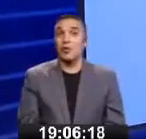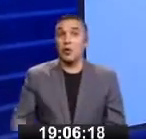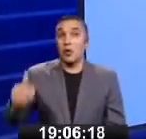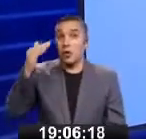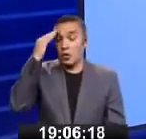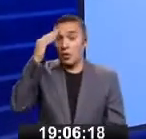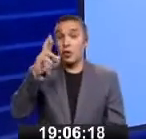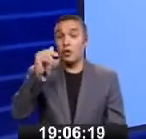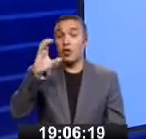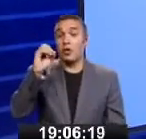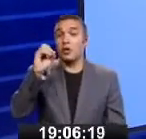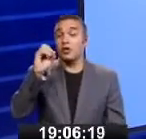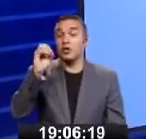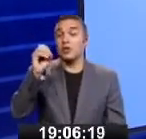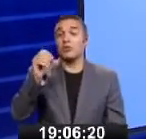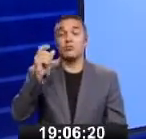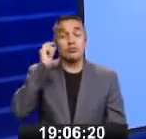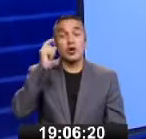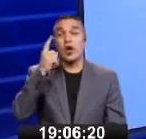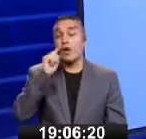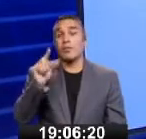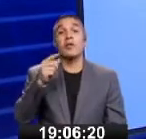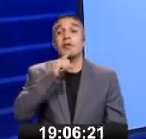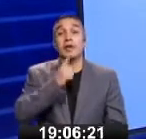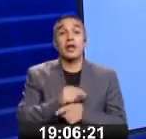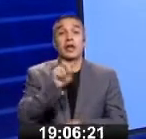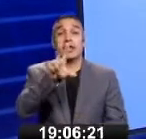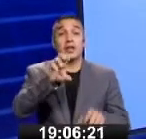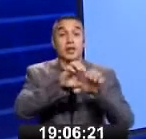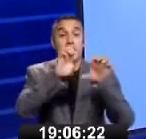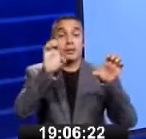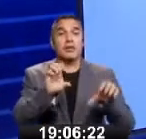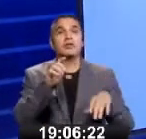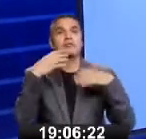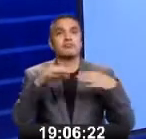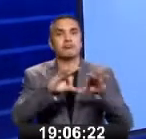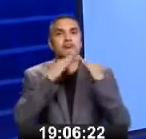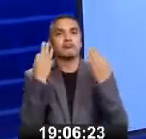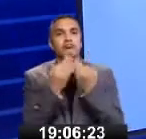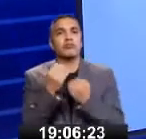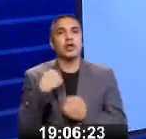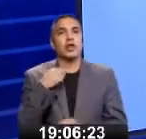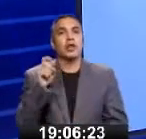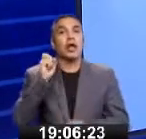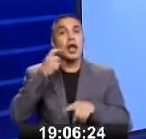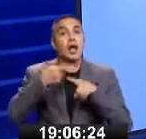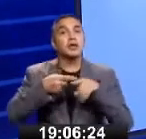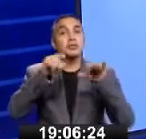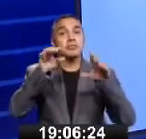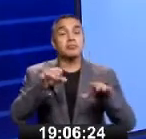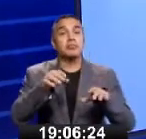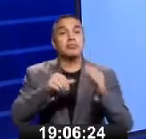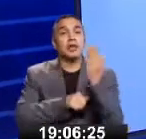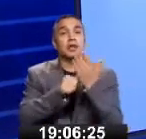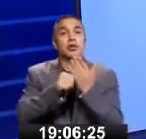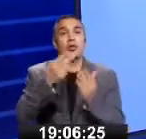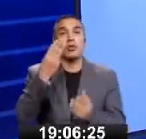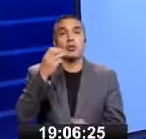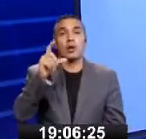Hola, Rocío, Andrés, ¿cómo están? En efecto, tres empresas rodean el entorno de los familiares del exministro Walter